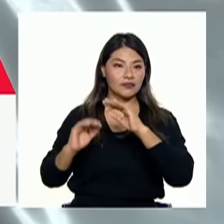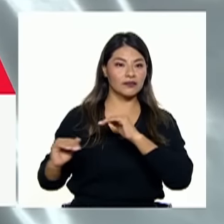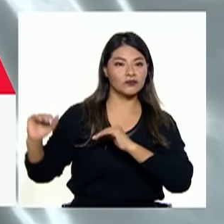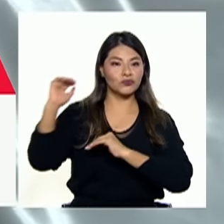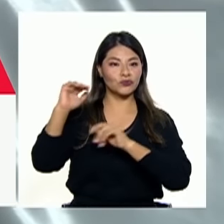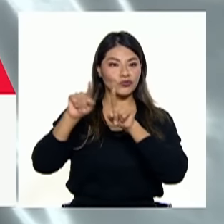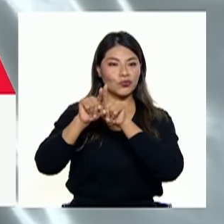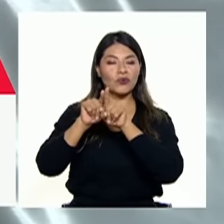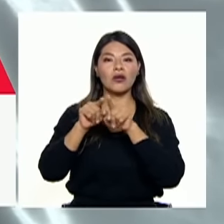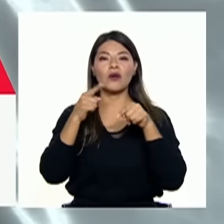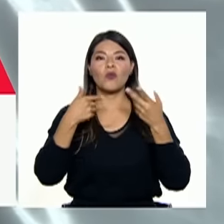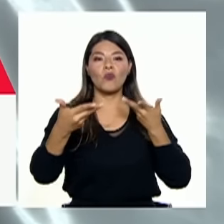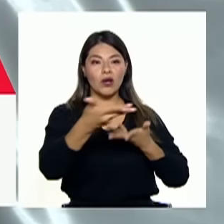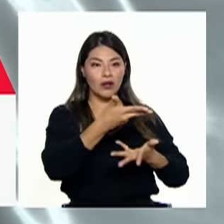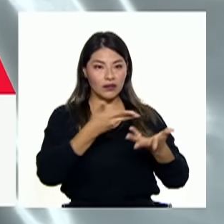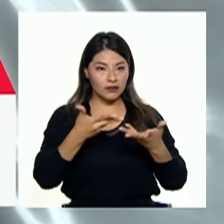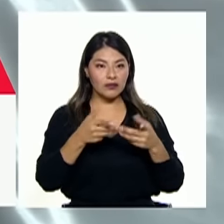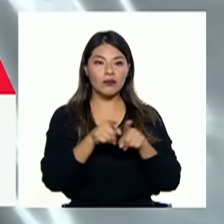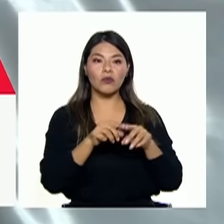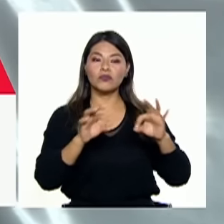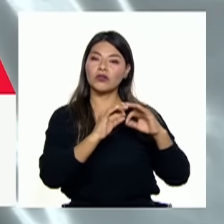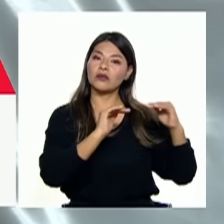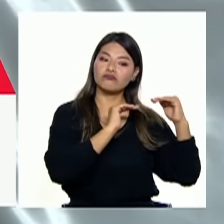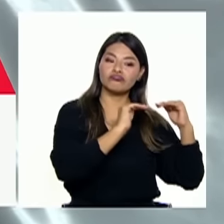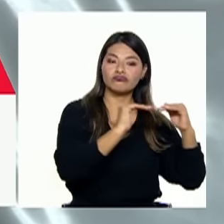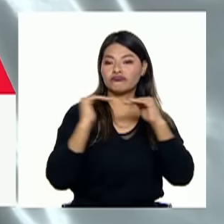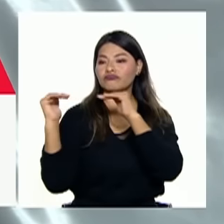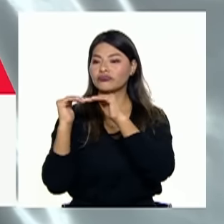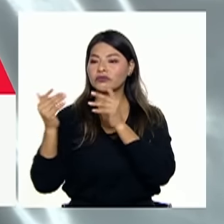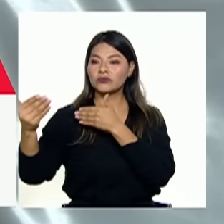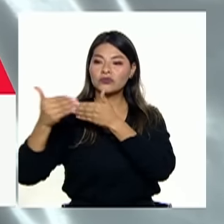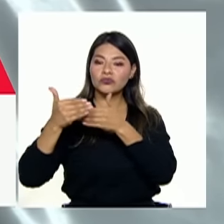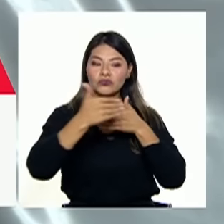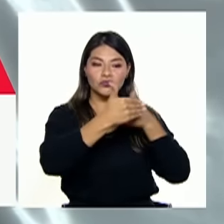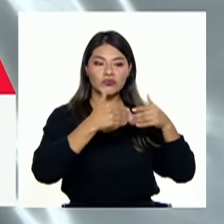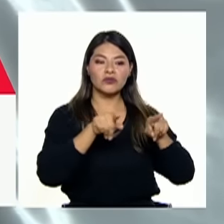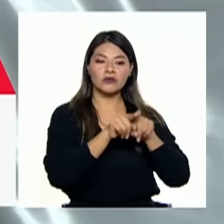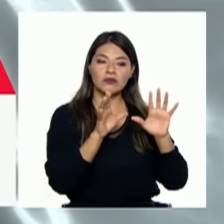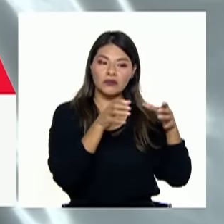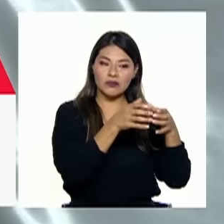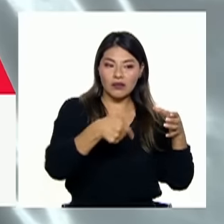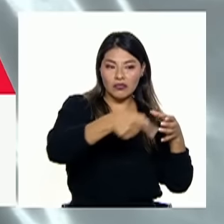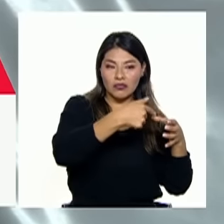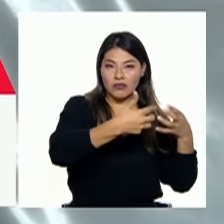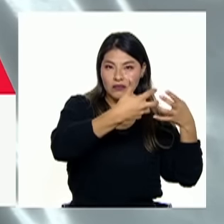nuestro gremio el acercamiento institucional con la industria militar,